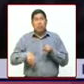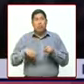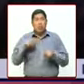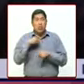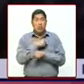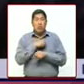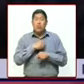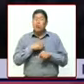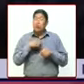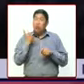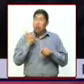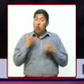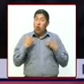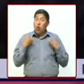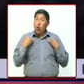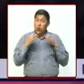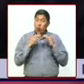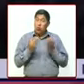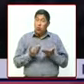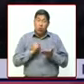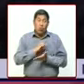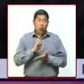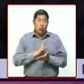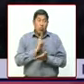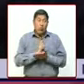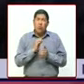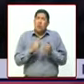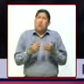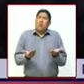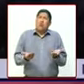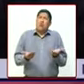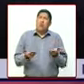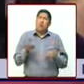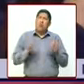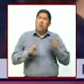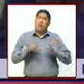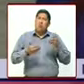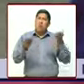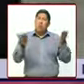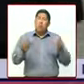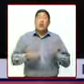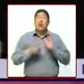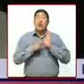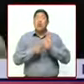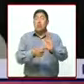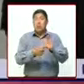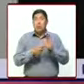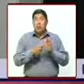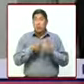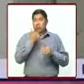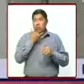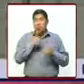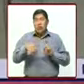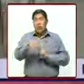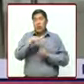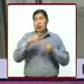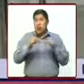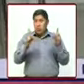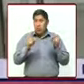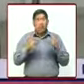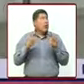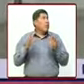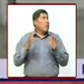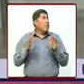hay jóvenes que están en colegio, la universidad, y es el colmo que hay este trato. Bueno, y lo que les voy a mostrar es un panorama diferente, si